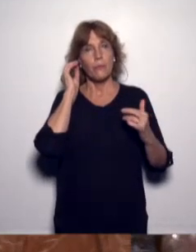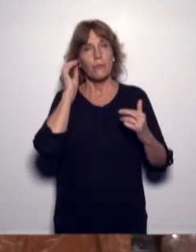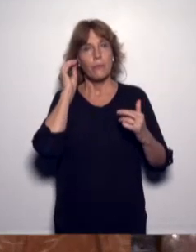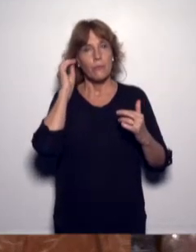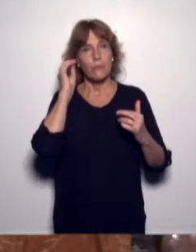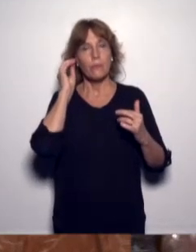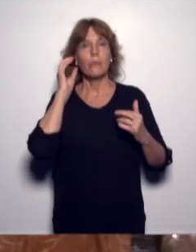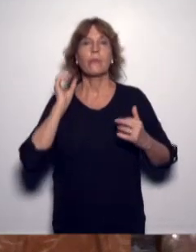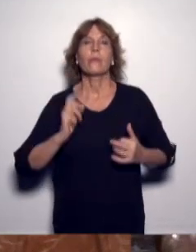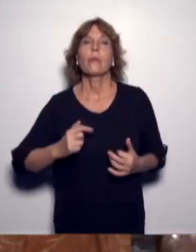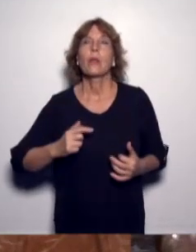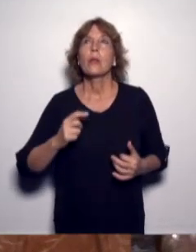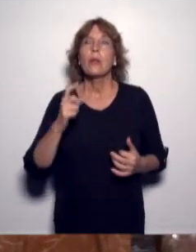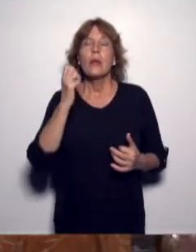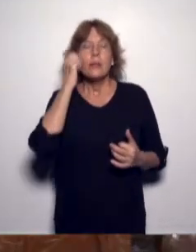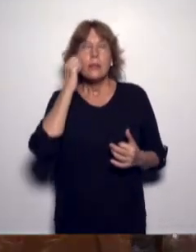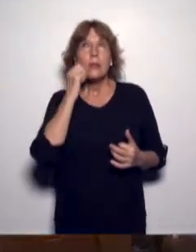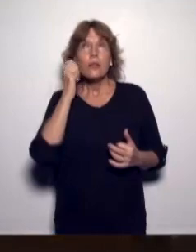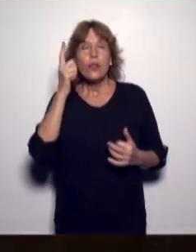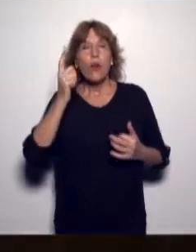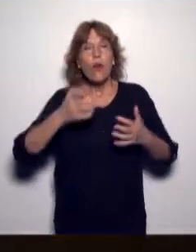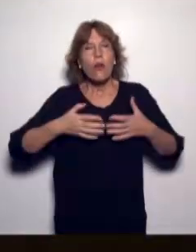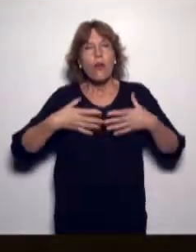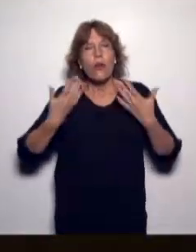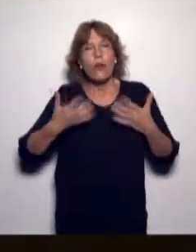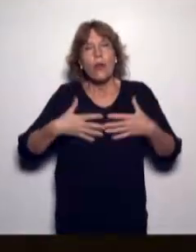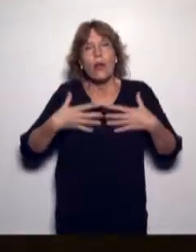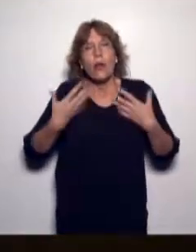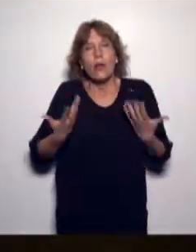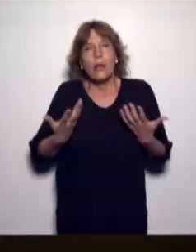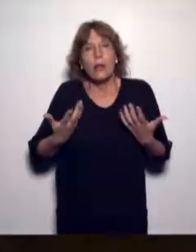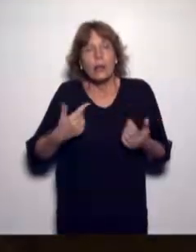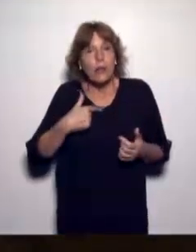Me alegras con tu salvación,